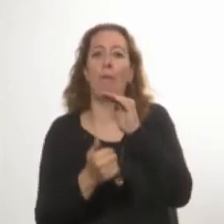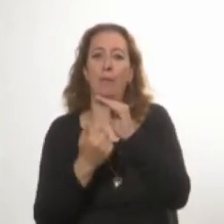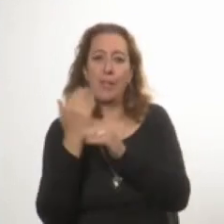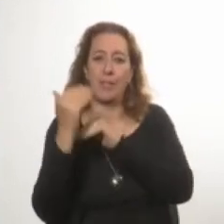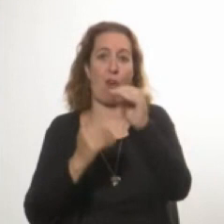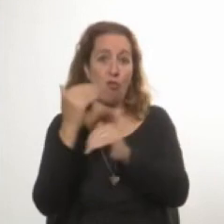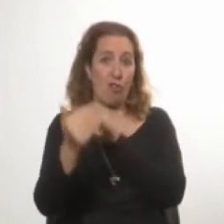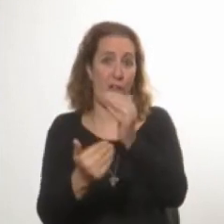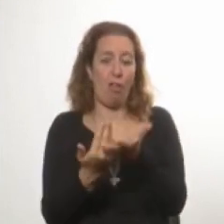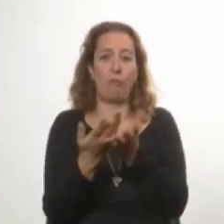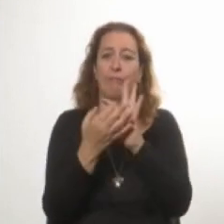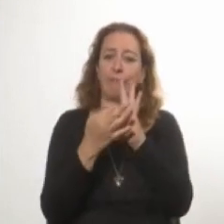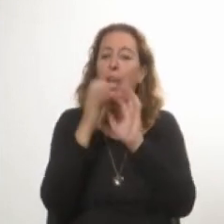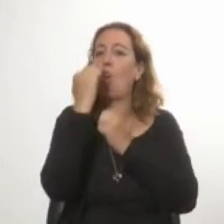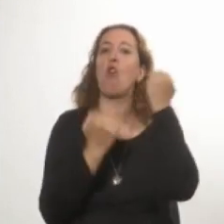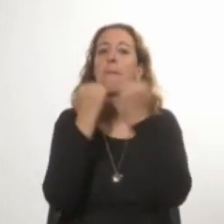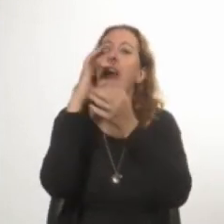economía dependiente,